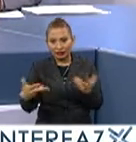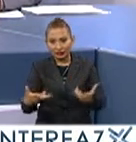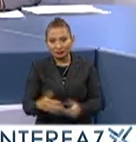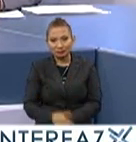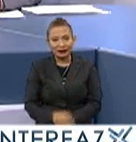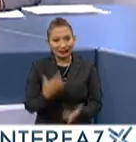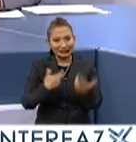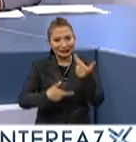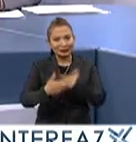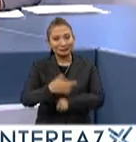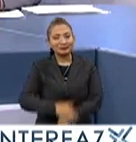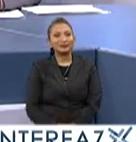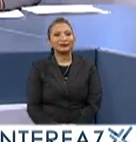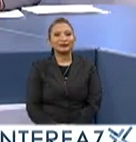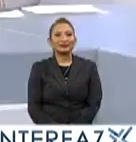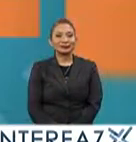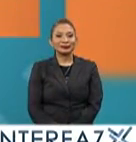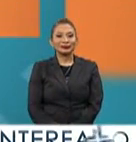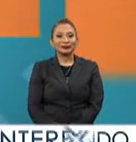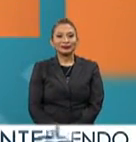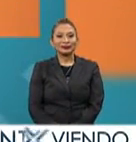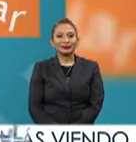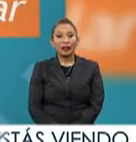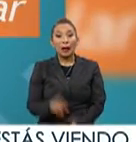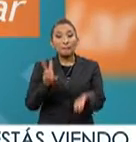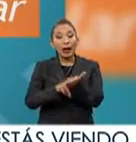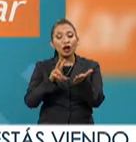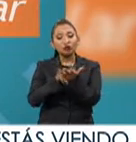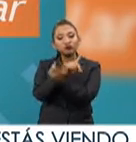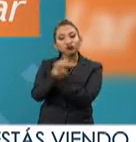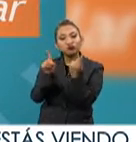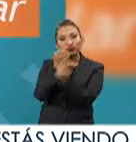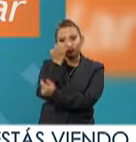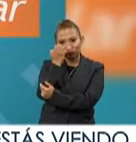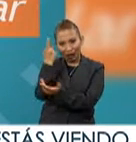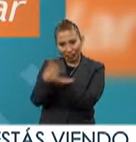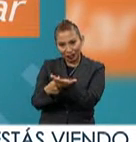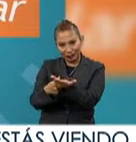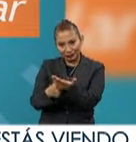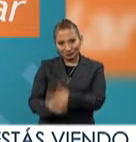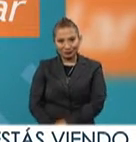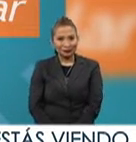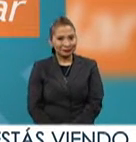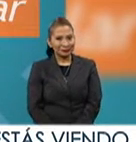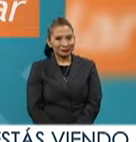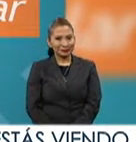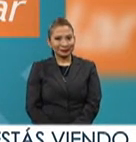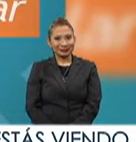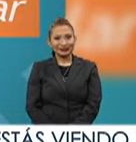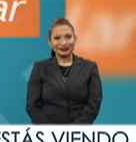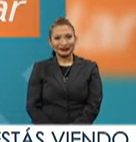haciendo. Regresamos. Valores de la convivencia escolar.